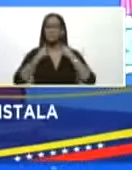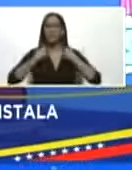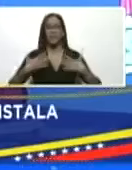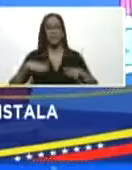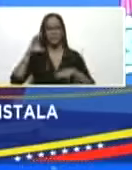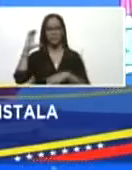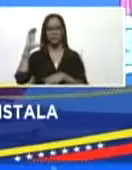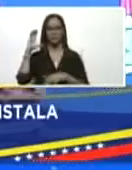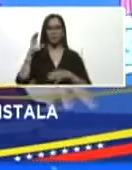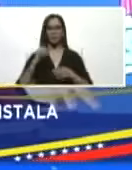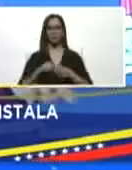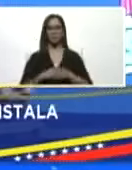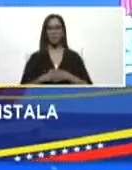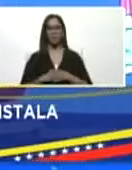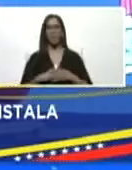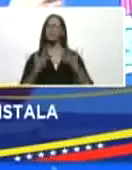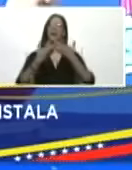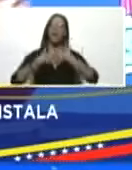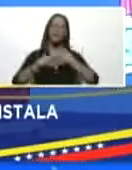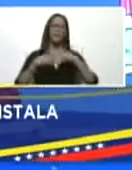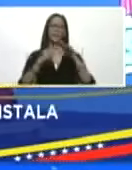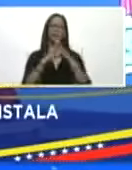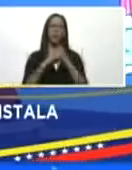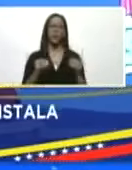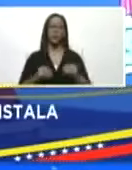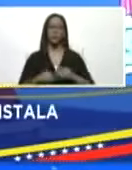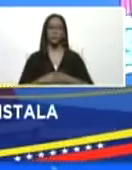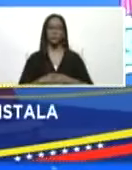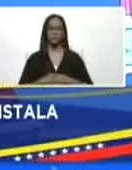país, para los empresarios, para todos.